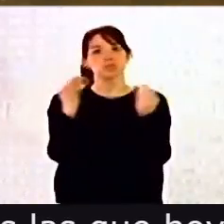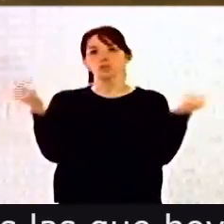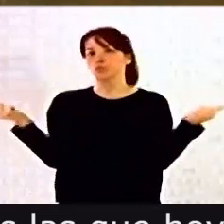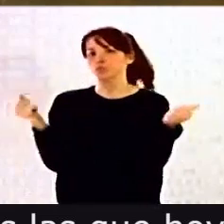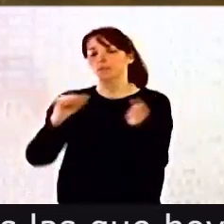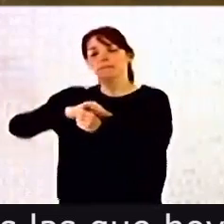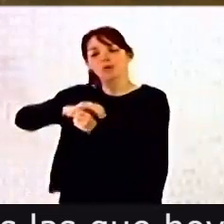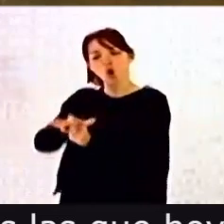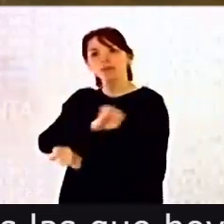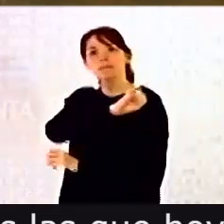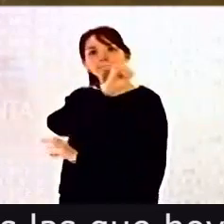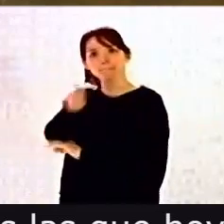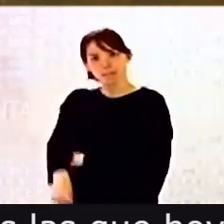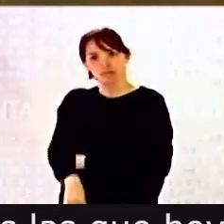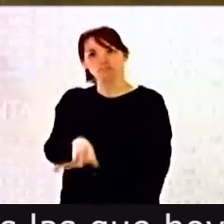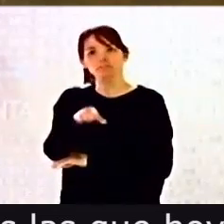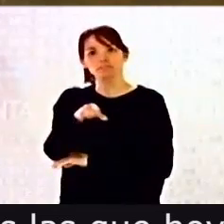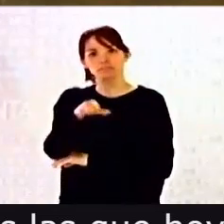vencido al COVID-19.